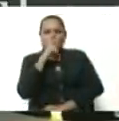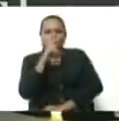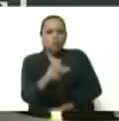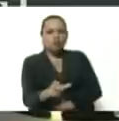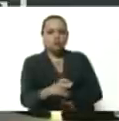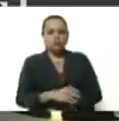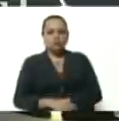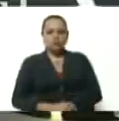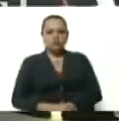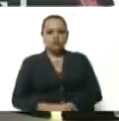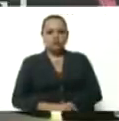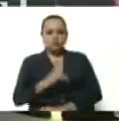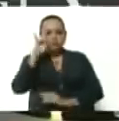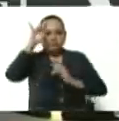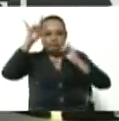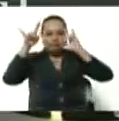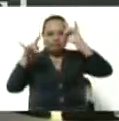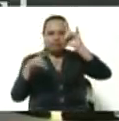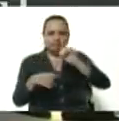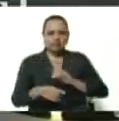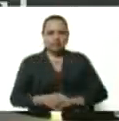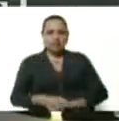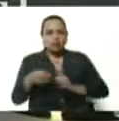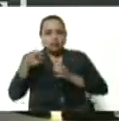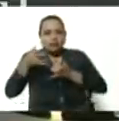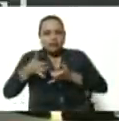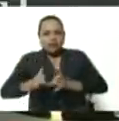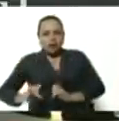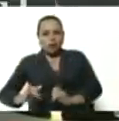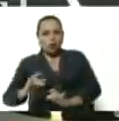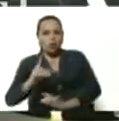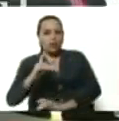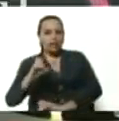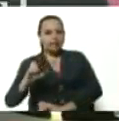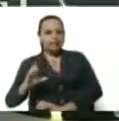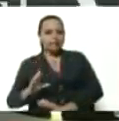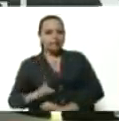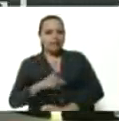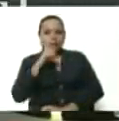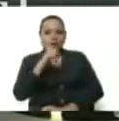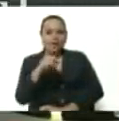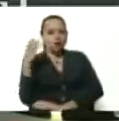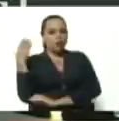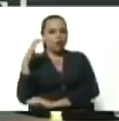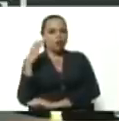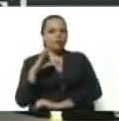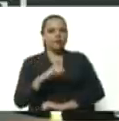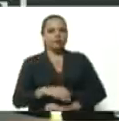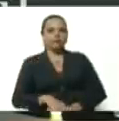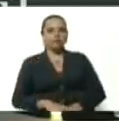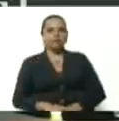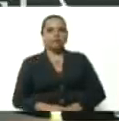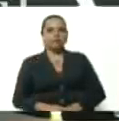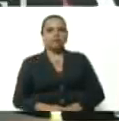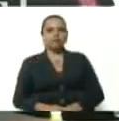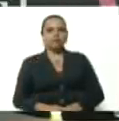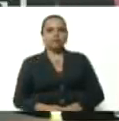macabro, de estos hijos de la mala Colombia.